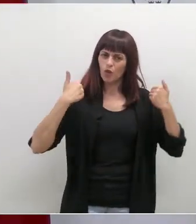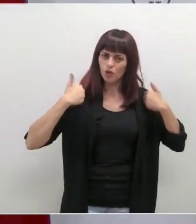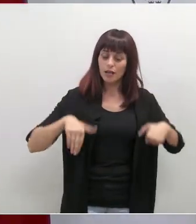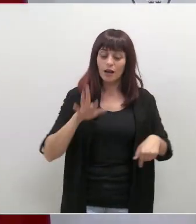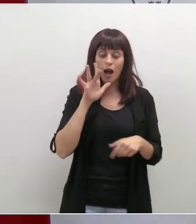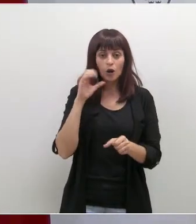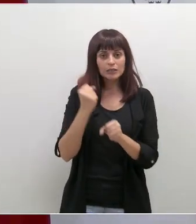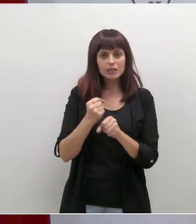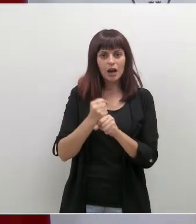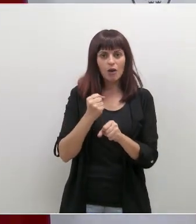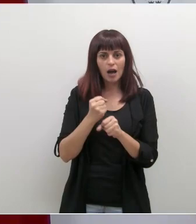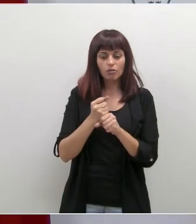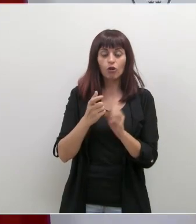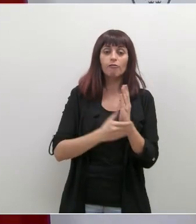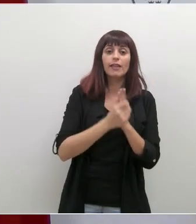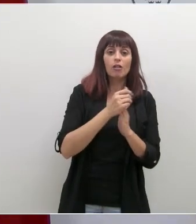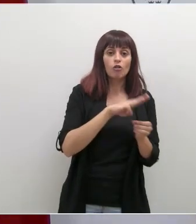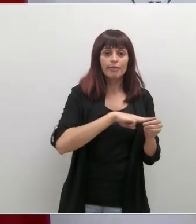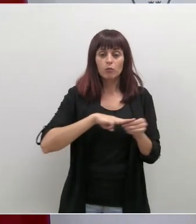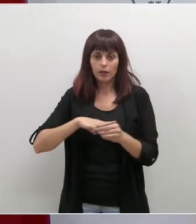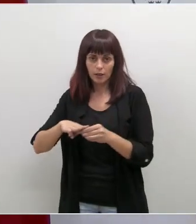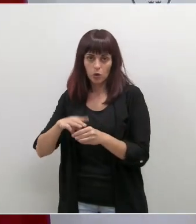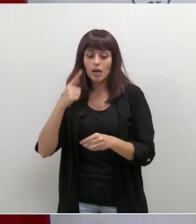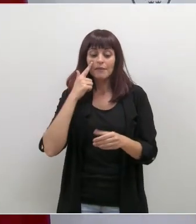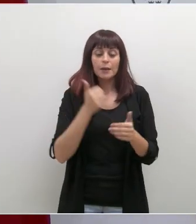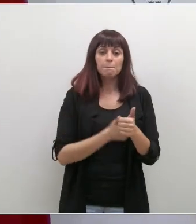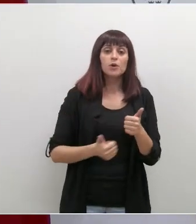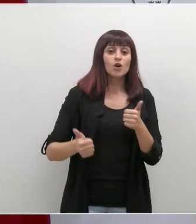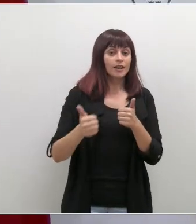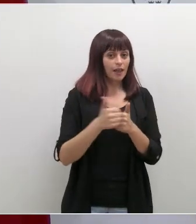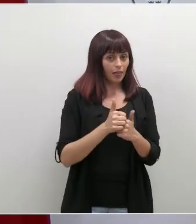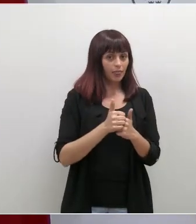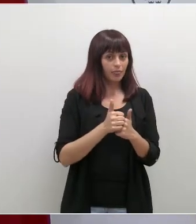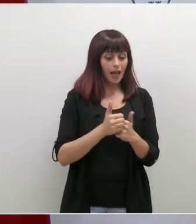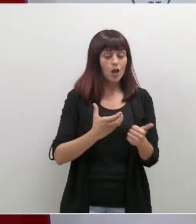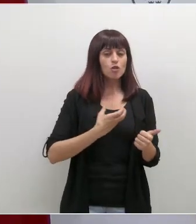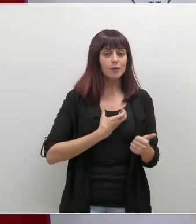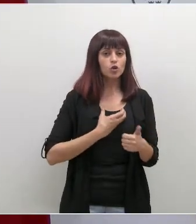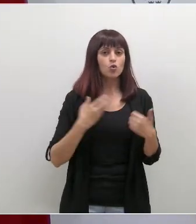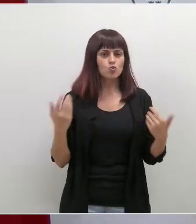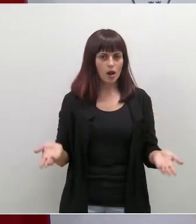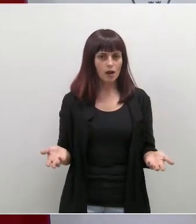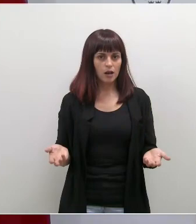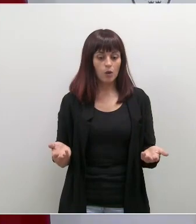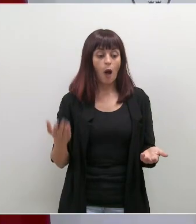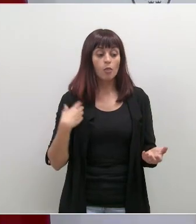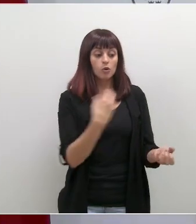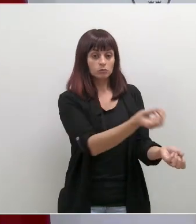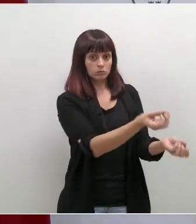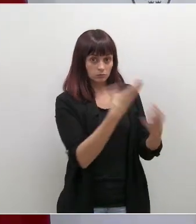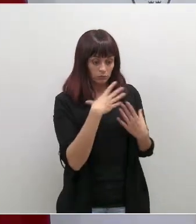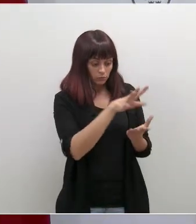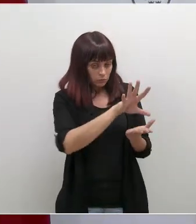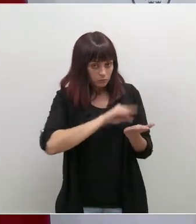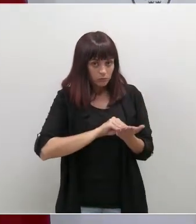trabajando conjuntamente con la Federación de Municipios para ver cuáles son las prioridades de los ayuntamientos y en cuanto nos los trasladen